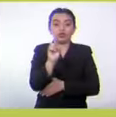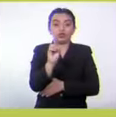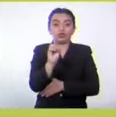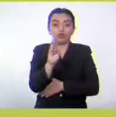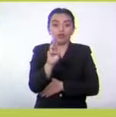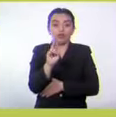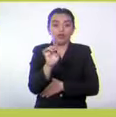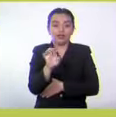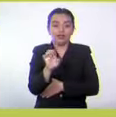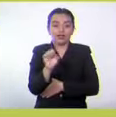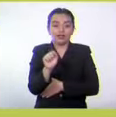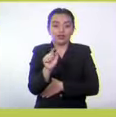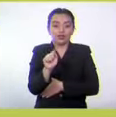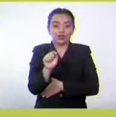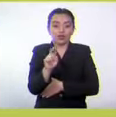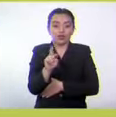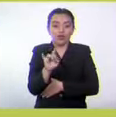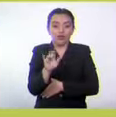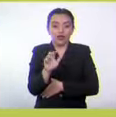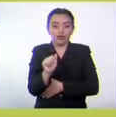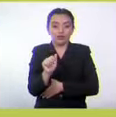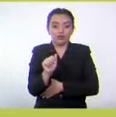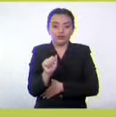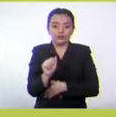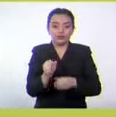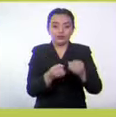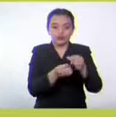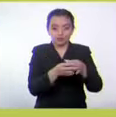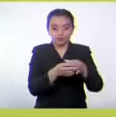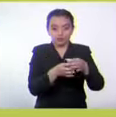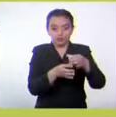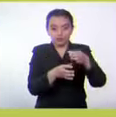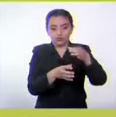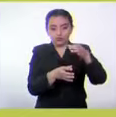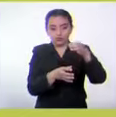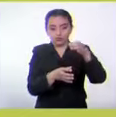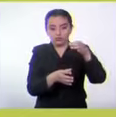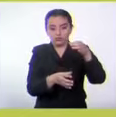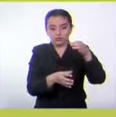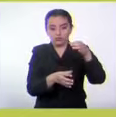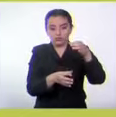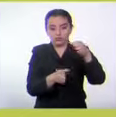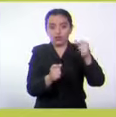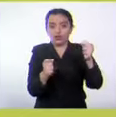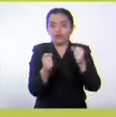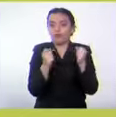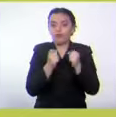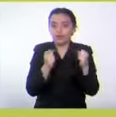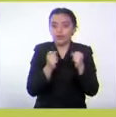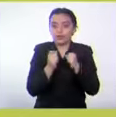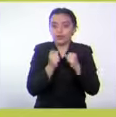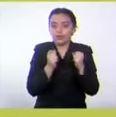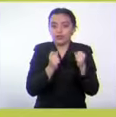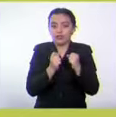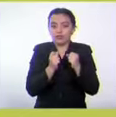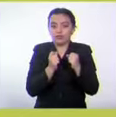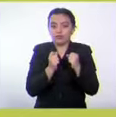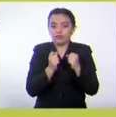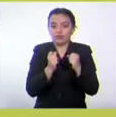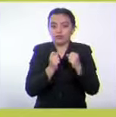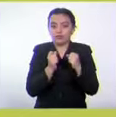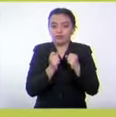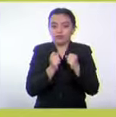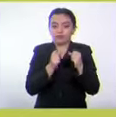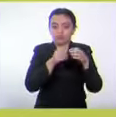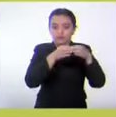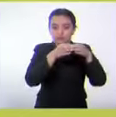sobresaturada. Pero si la disolución inicial la preparamos con una menor cantidad de